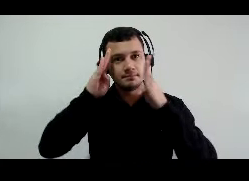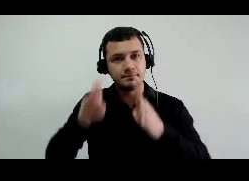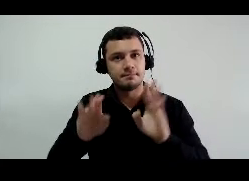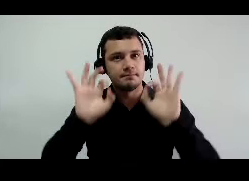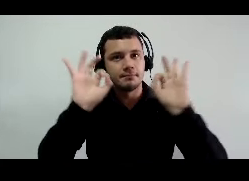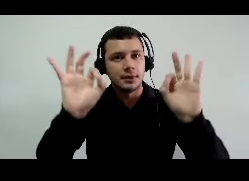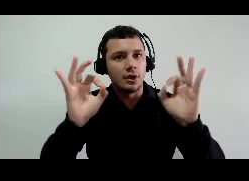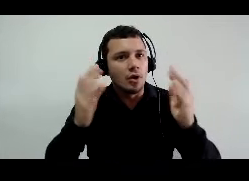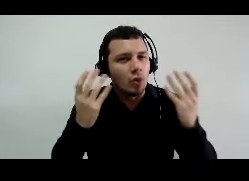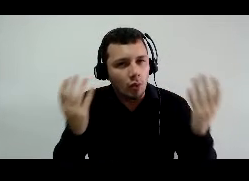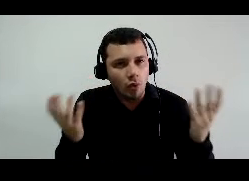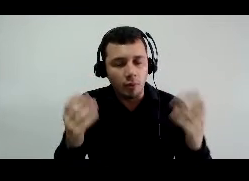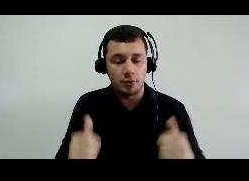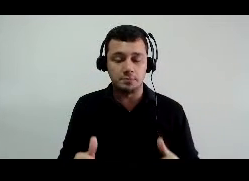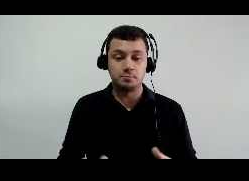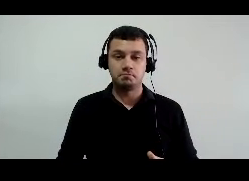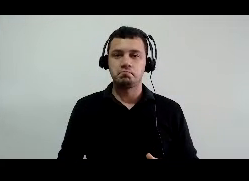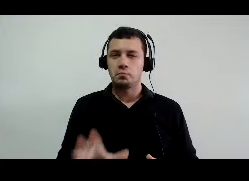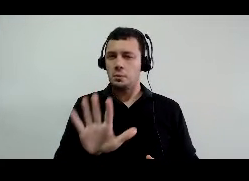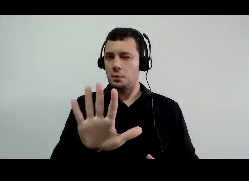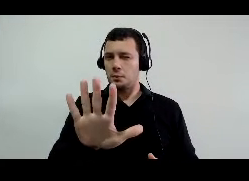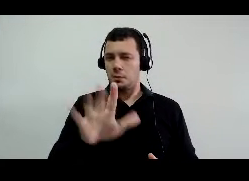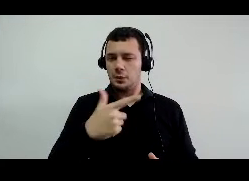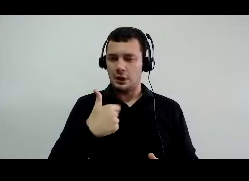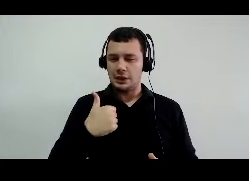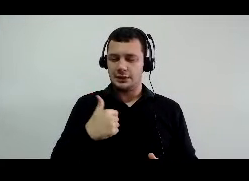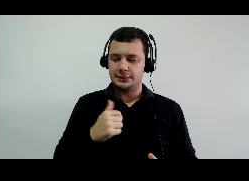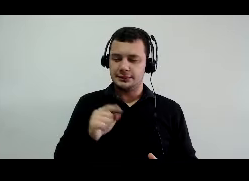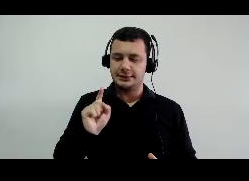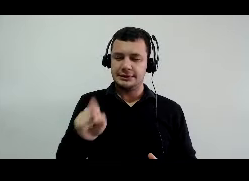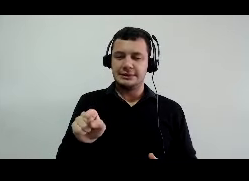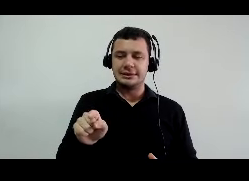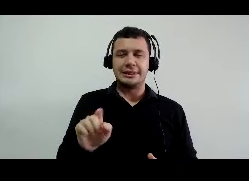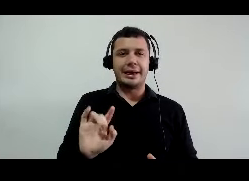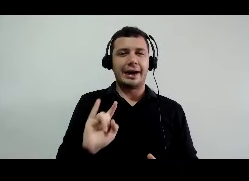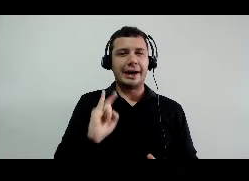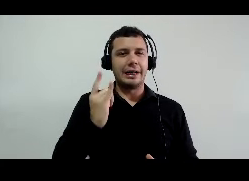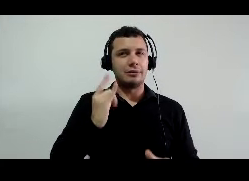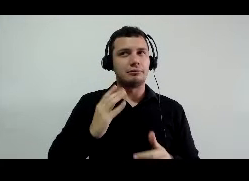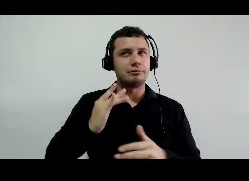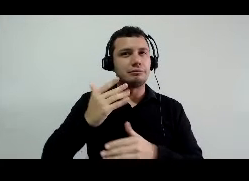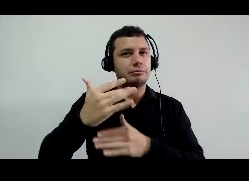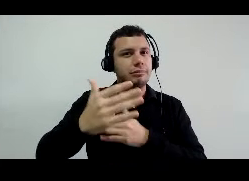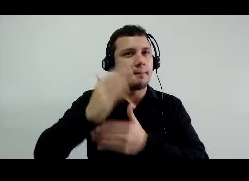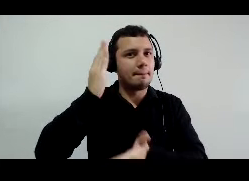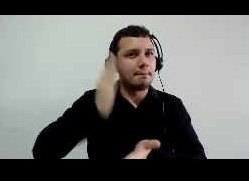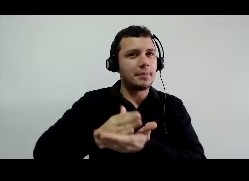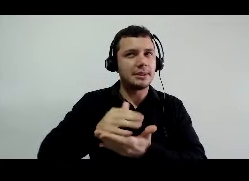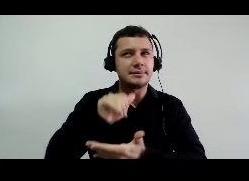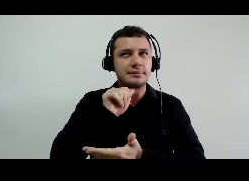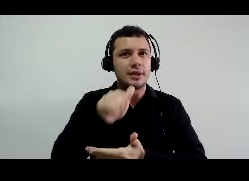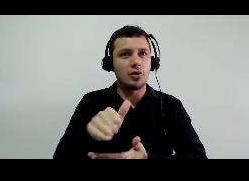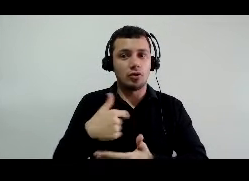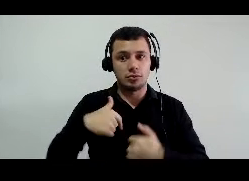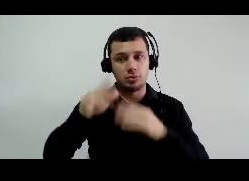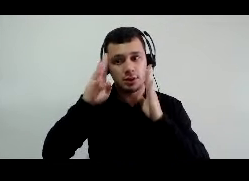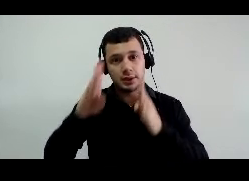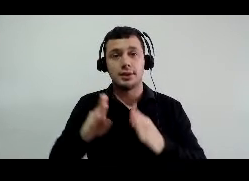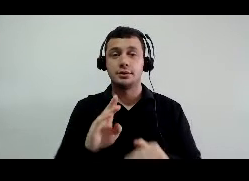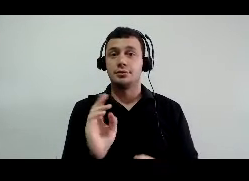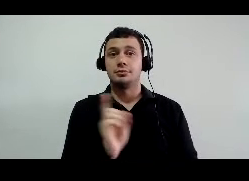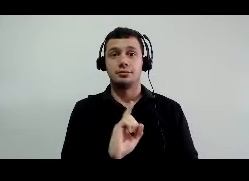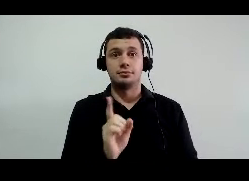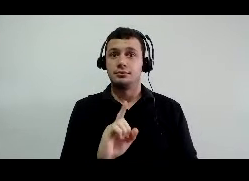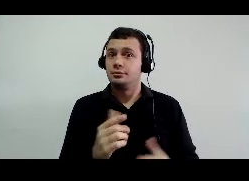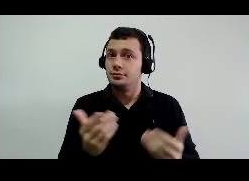atención insegura, no realizo esa atención, ¿cierto? Si no hay indicios de